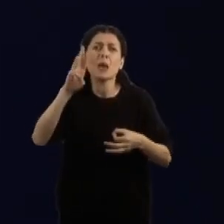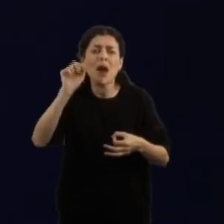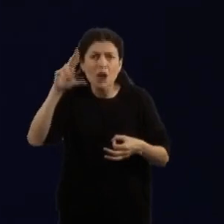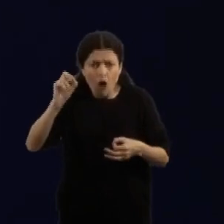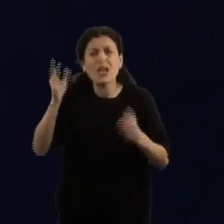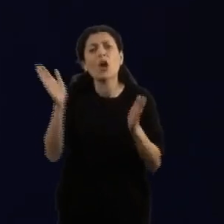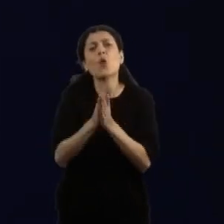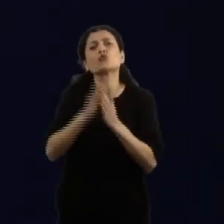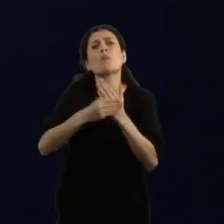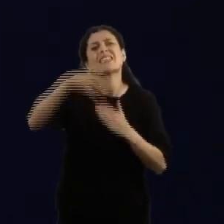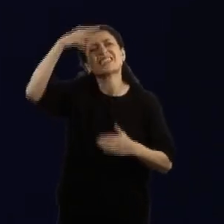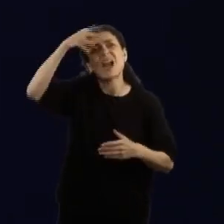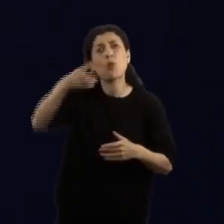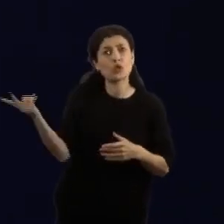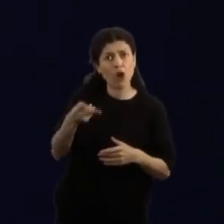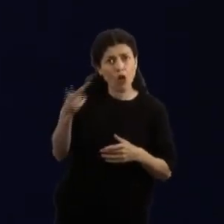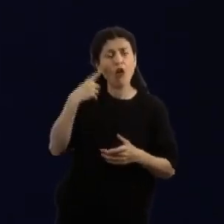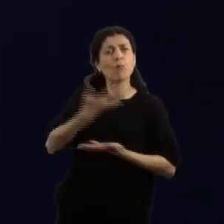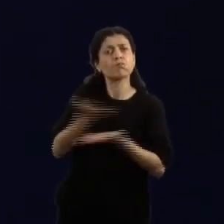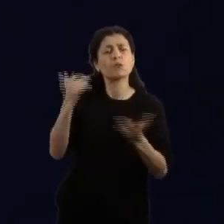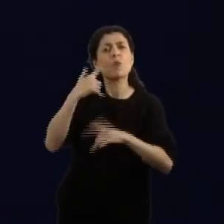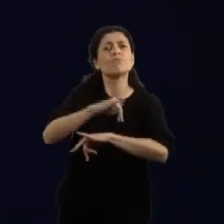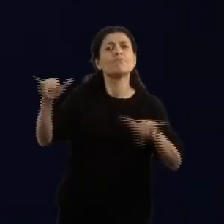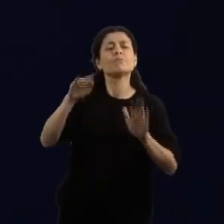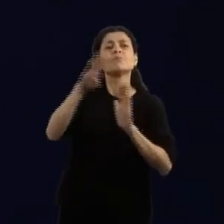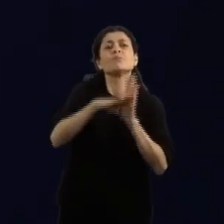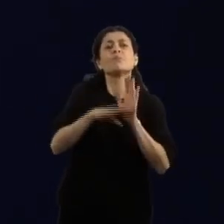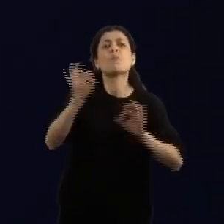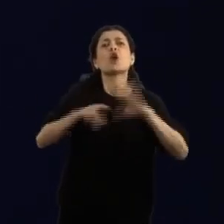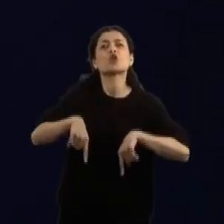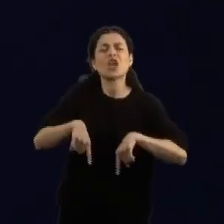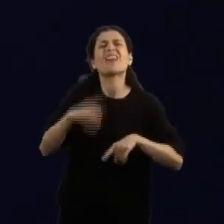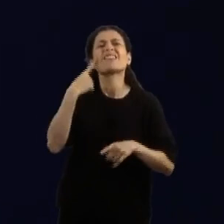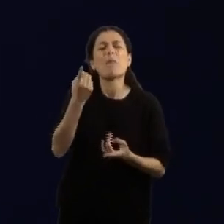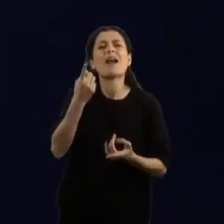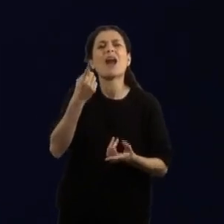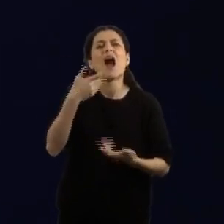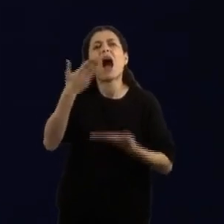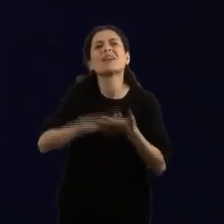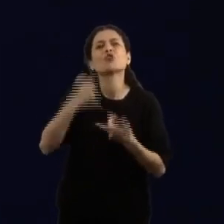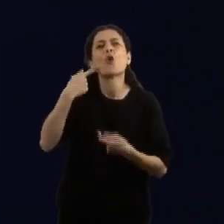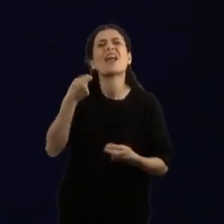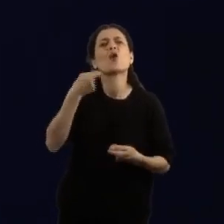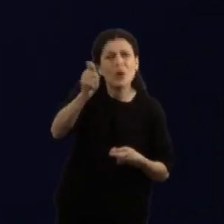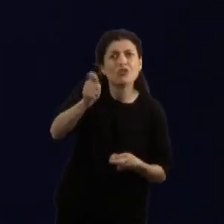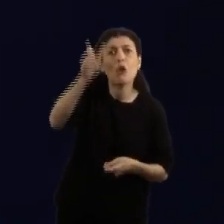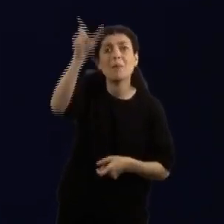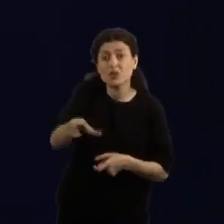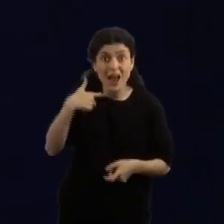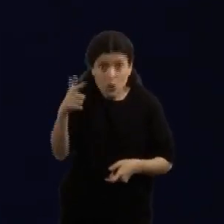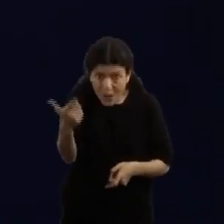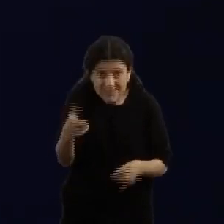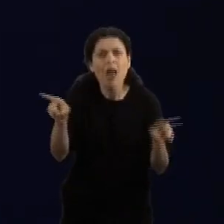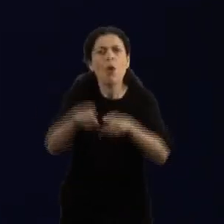Patricia Bullrich, presentarán un proyecto para implementar los juicios en ausencia en el Código Procesal